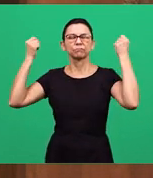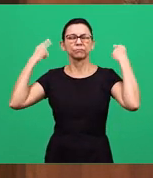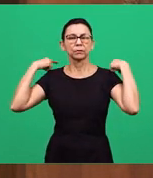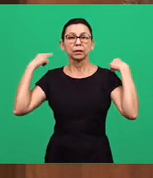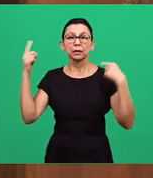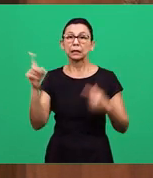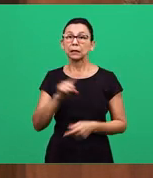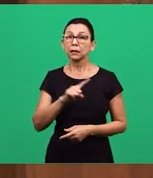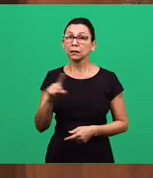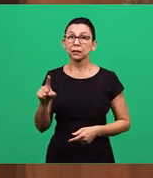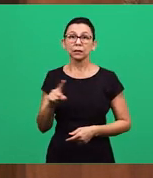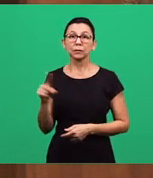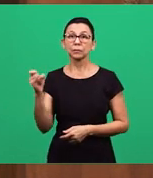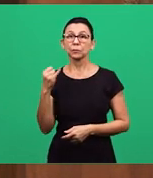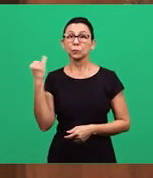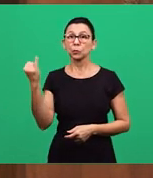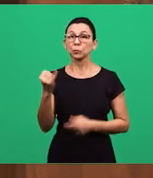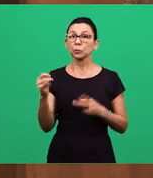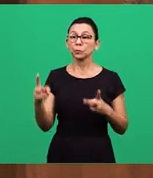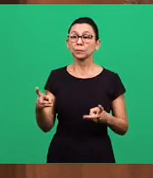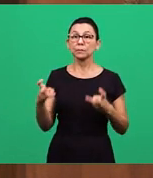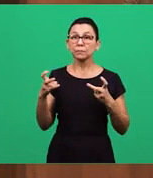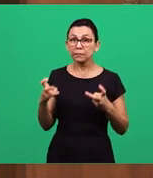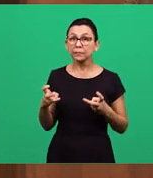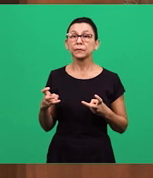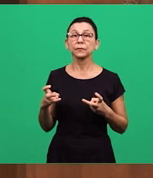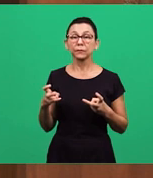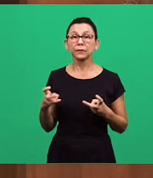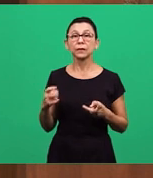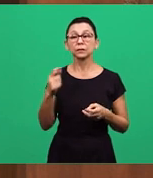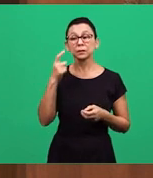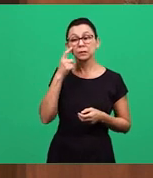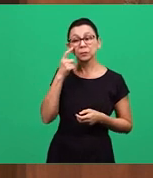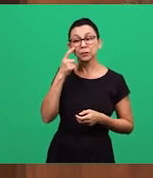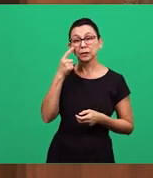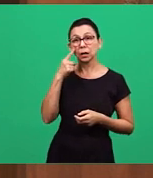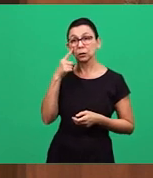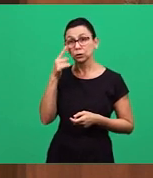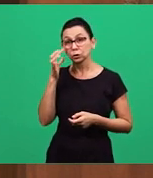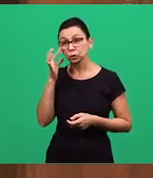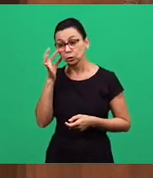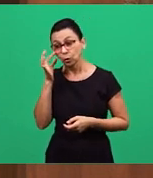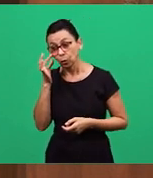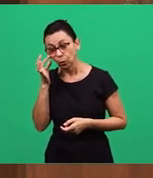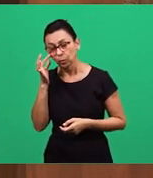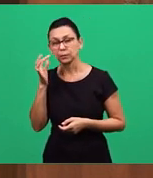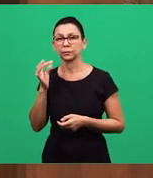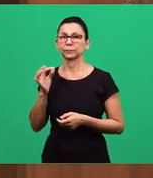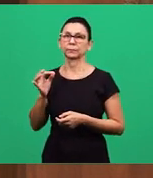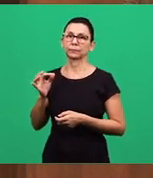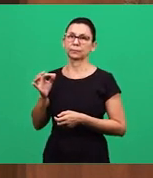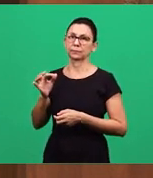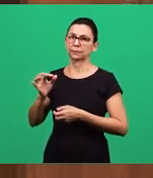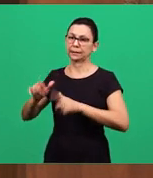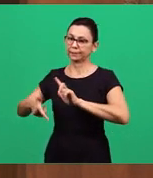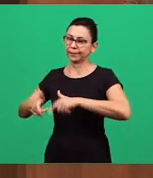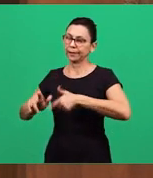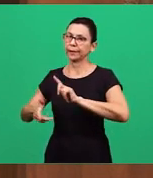esto y pasar desapercibido. Mas por el contrario, nosotros somos llevados a una